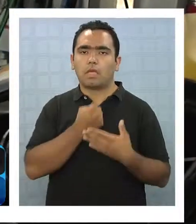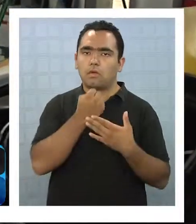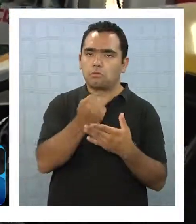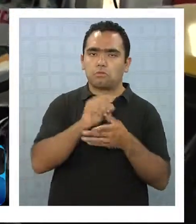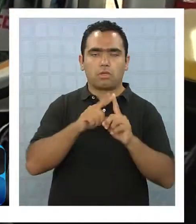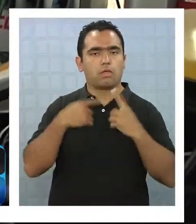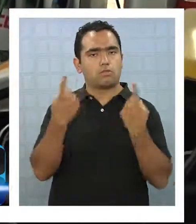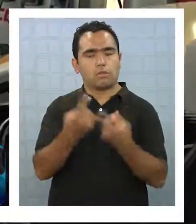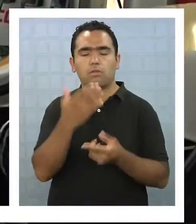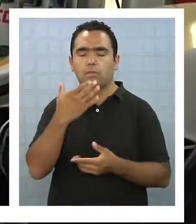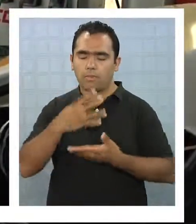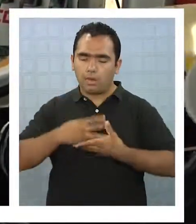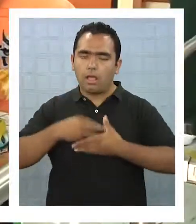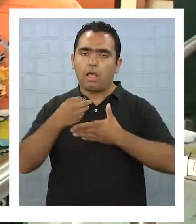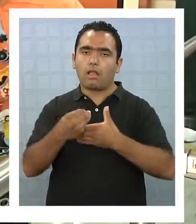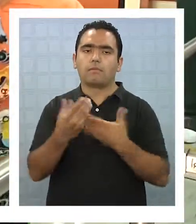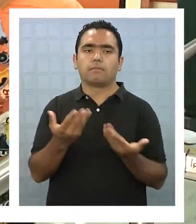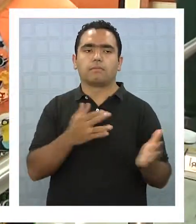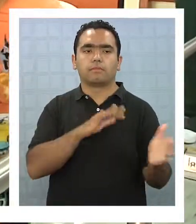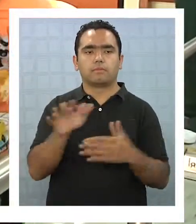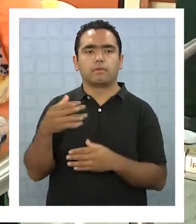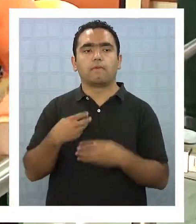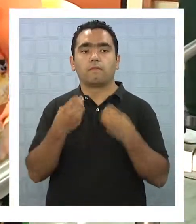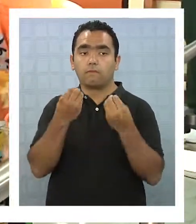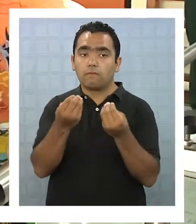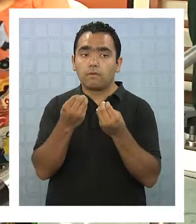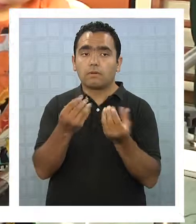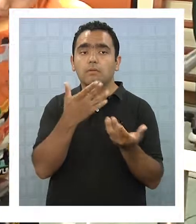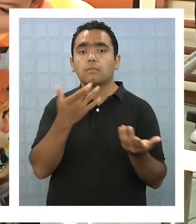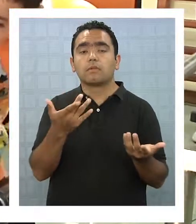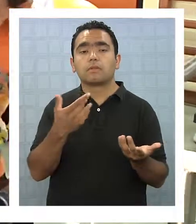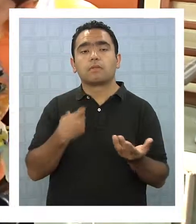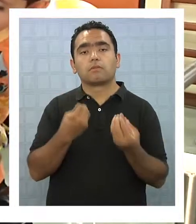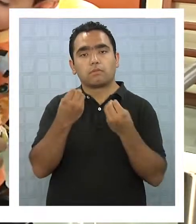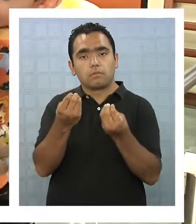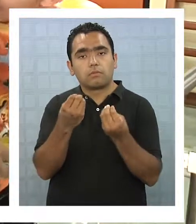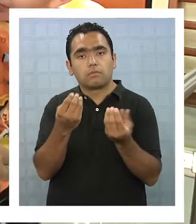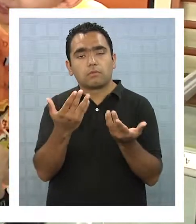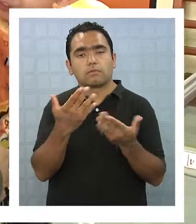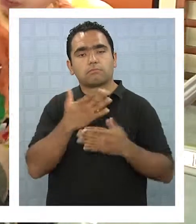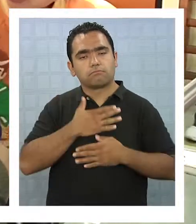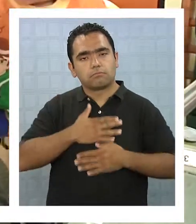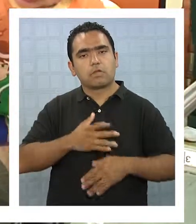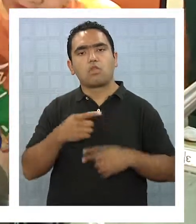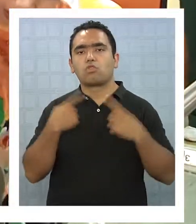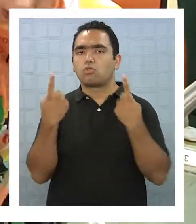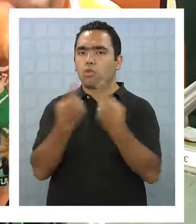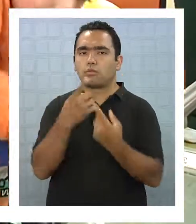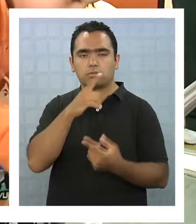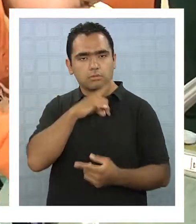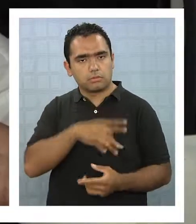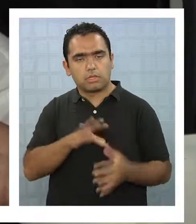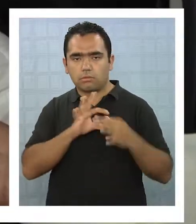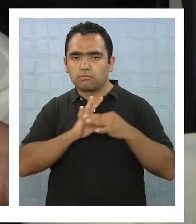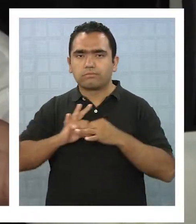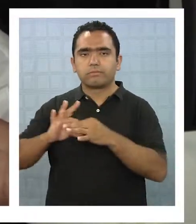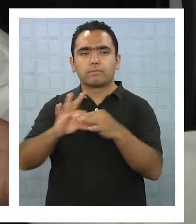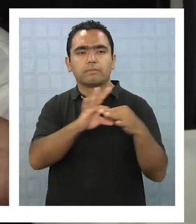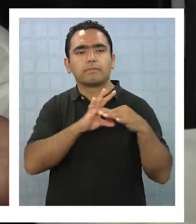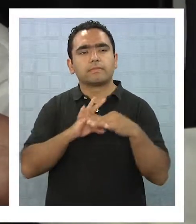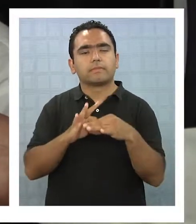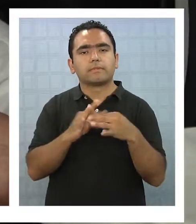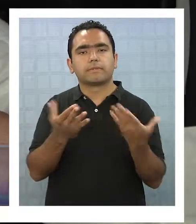todos, para el alma sobre todo. Bueno, por una causa muy noble que es la que debemos estar todos los chilenos y en realidad